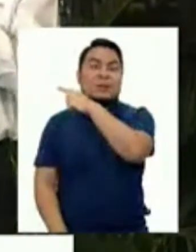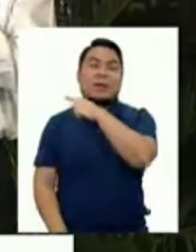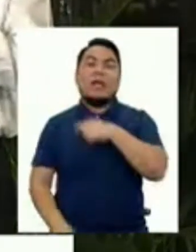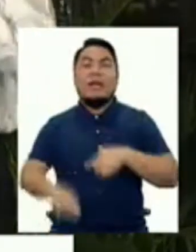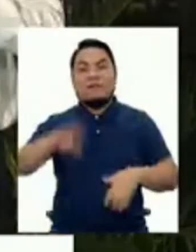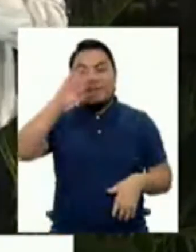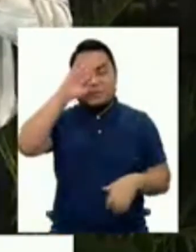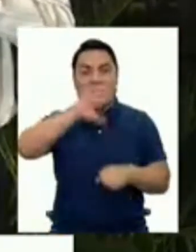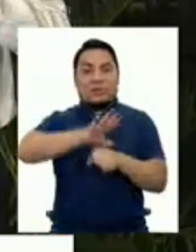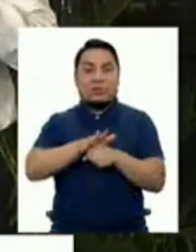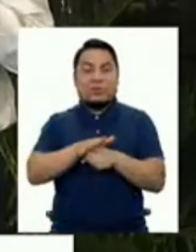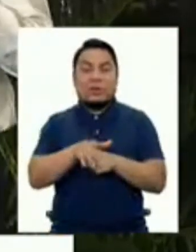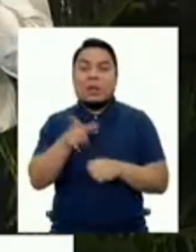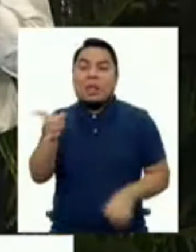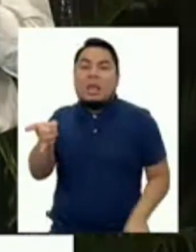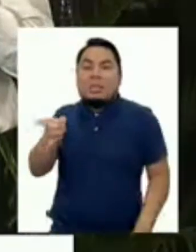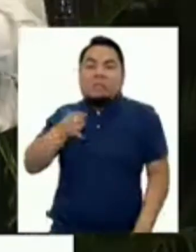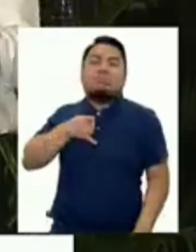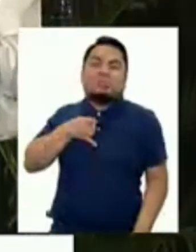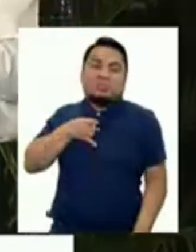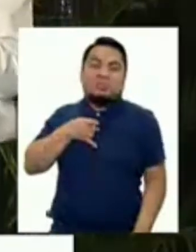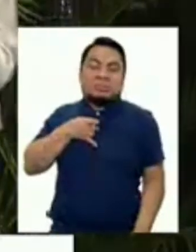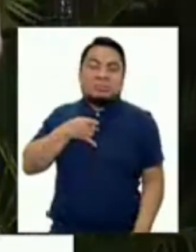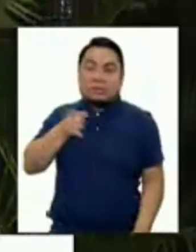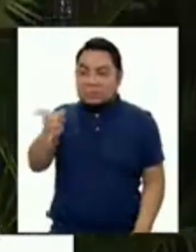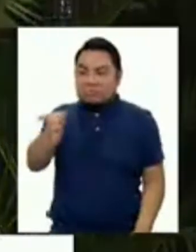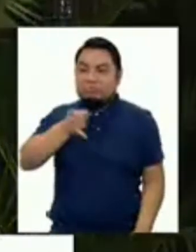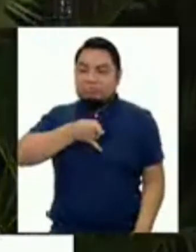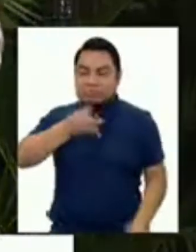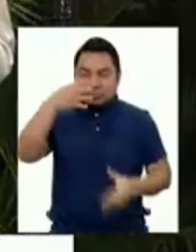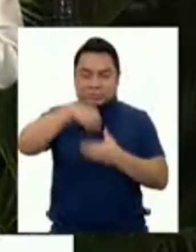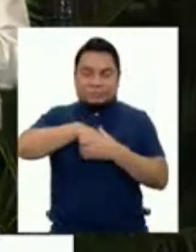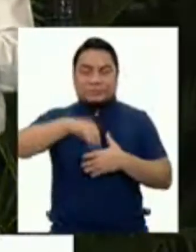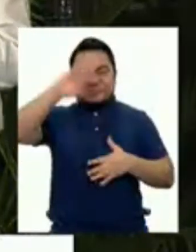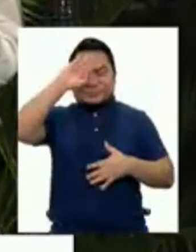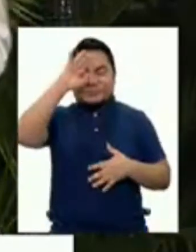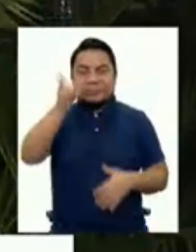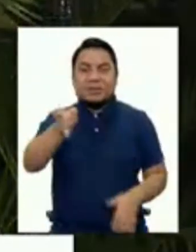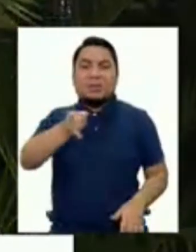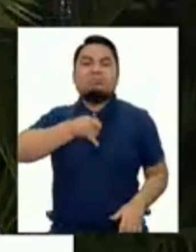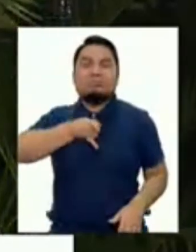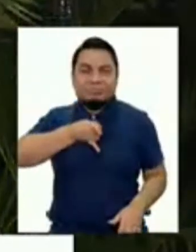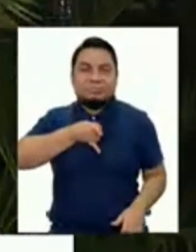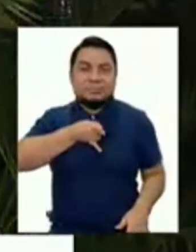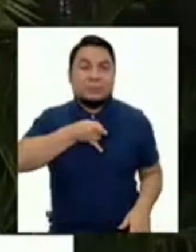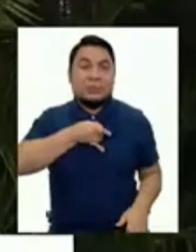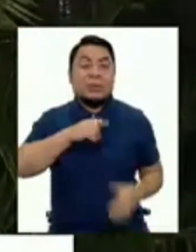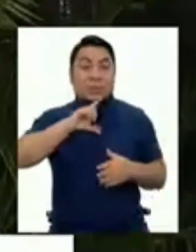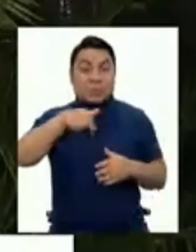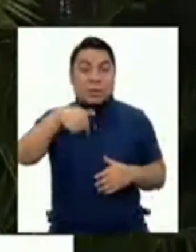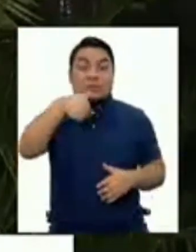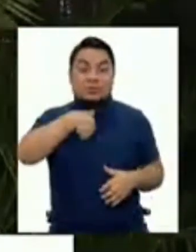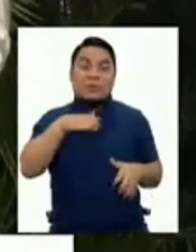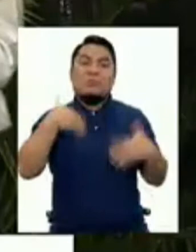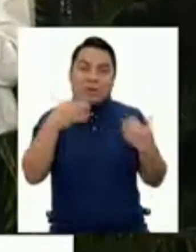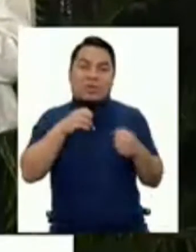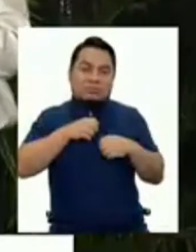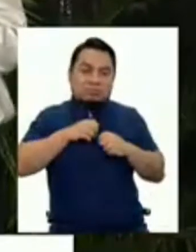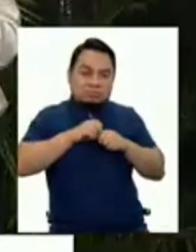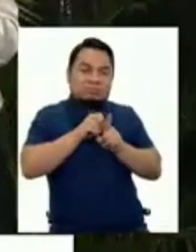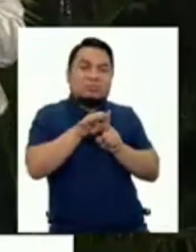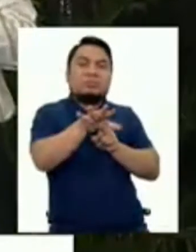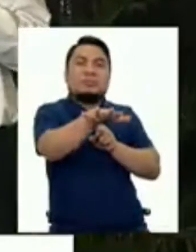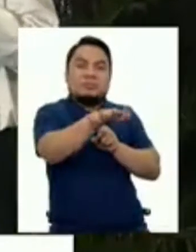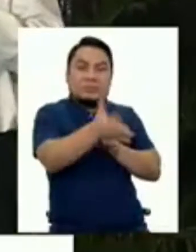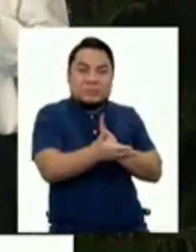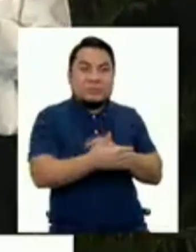COVID. Se contagió, el virus entró a su organismo y entonces él puede contagiar. Y aquí